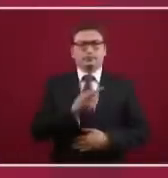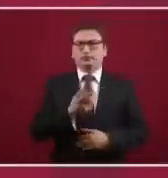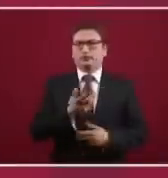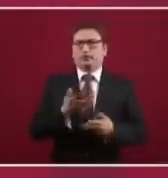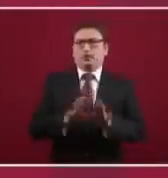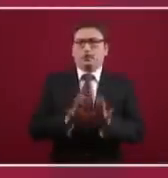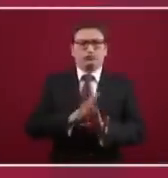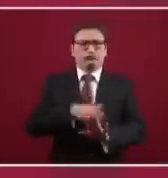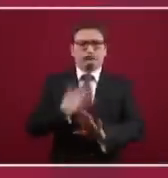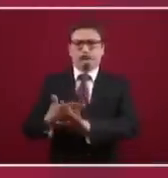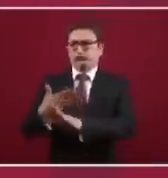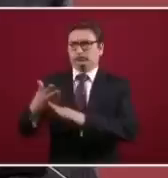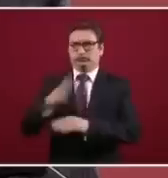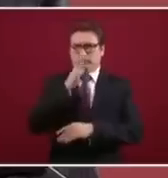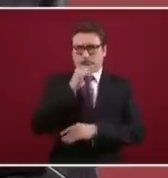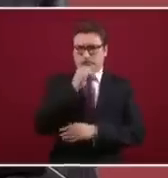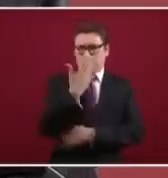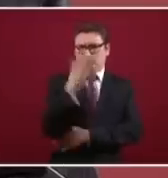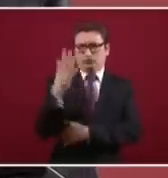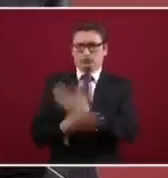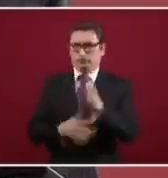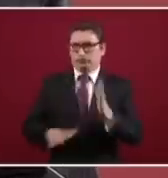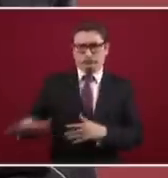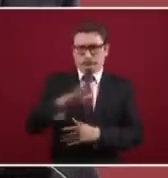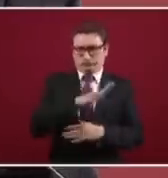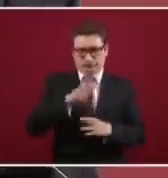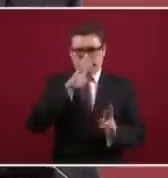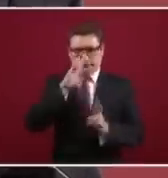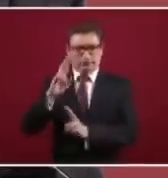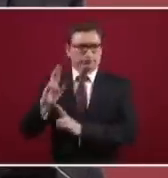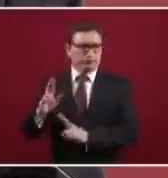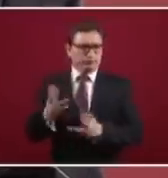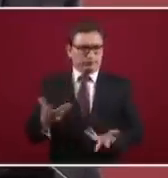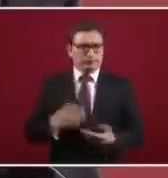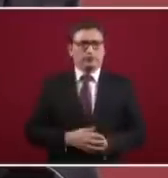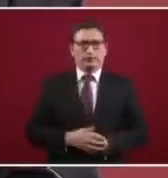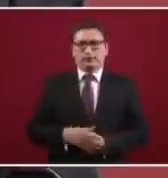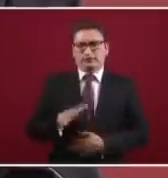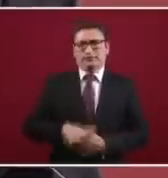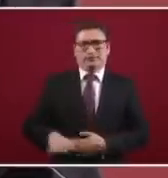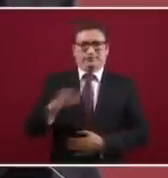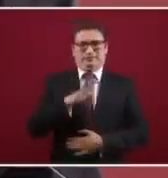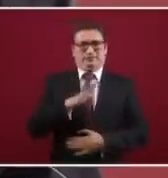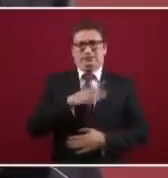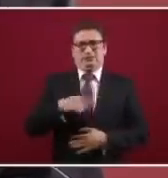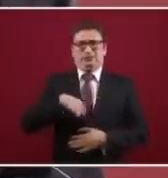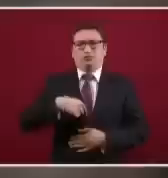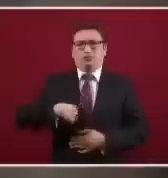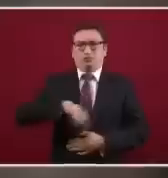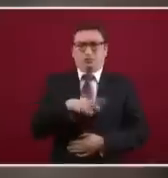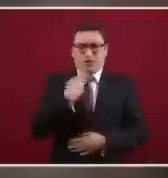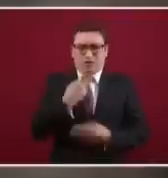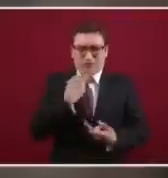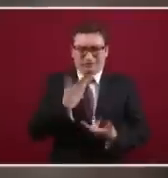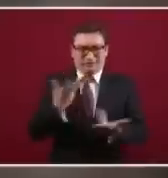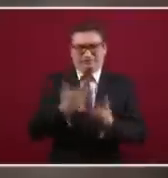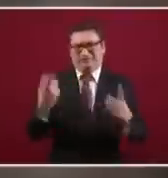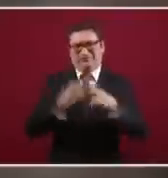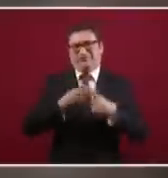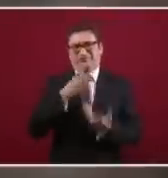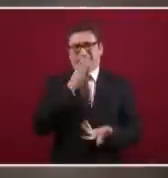queda de selva tropical. O sea, sería una gran incongruencia. O